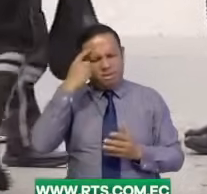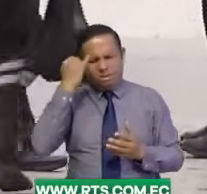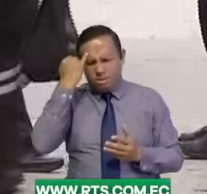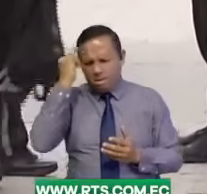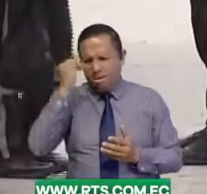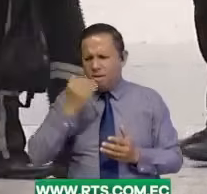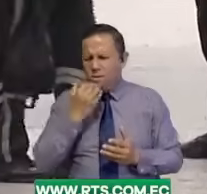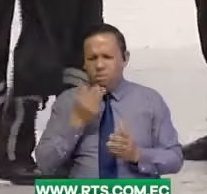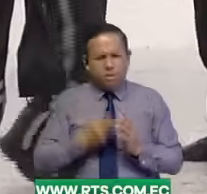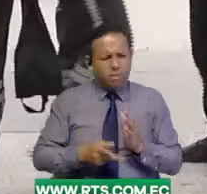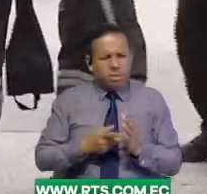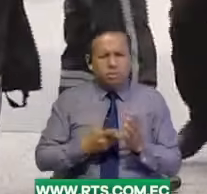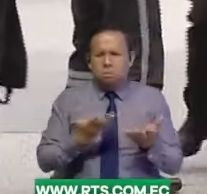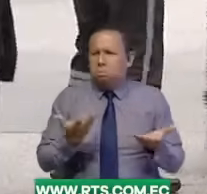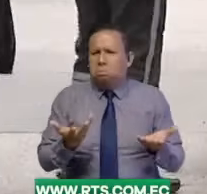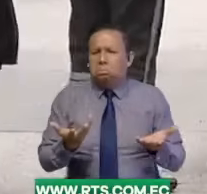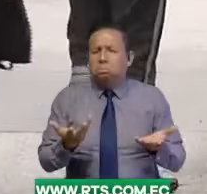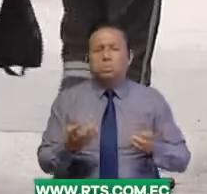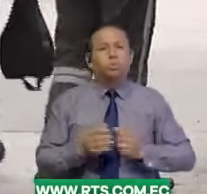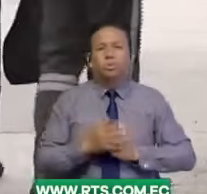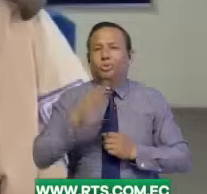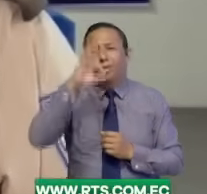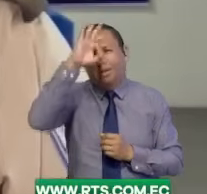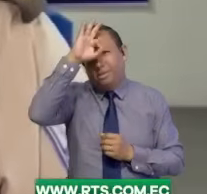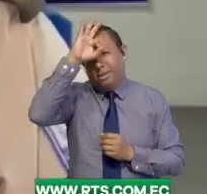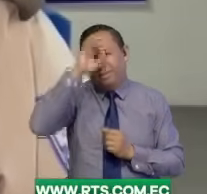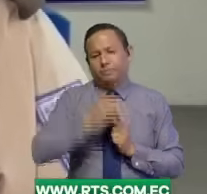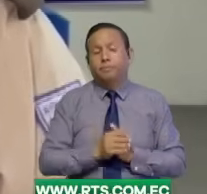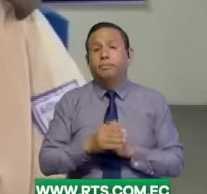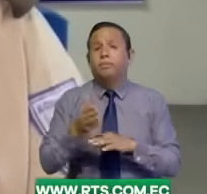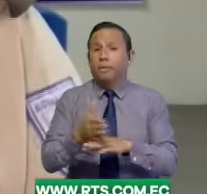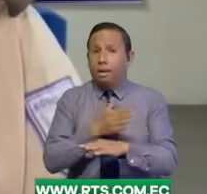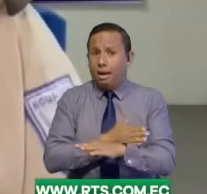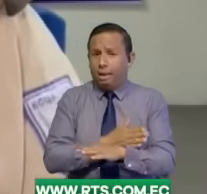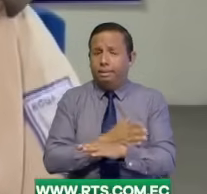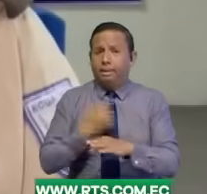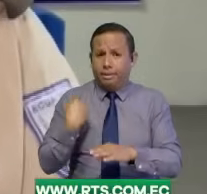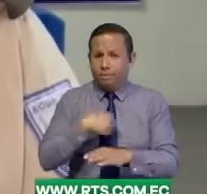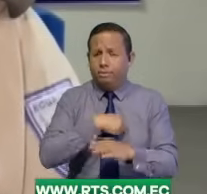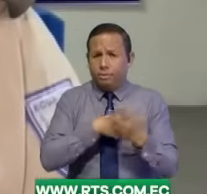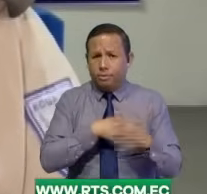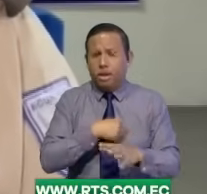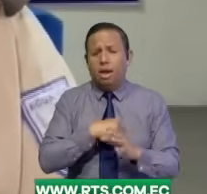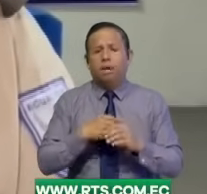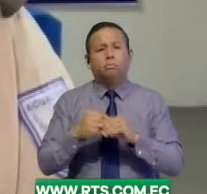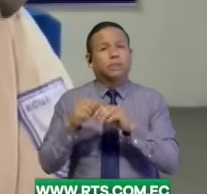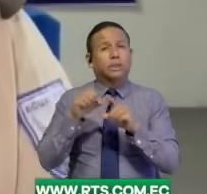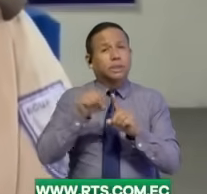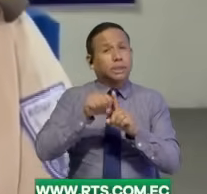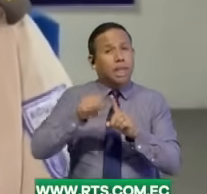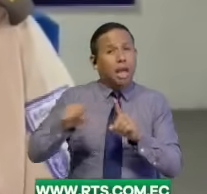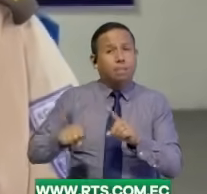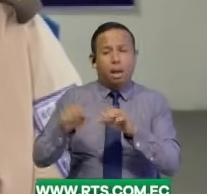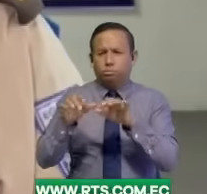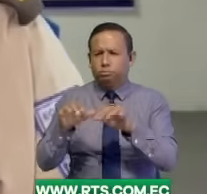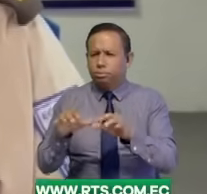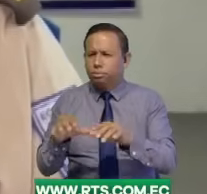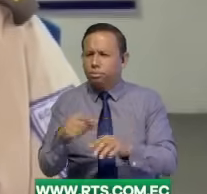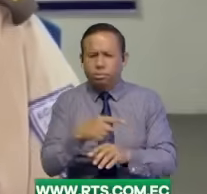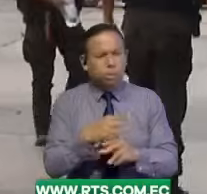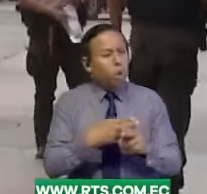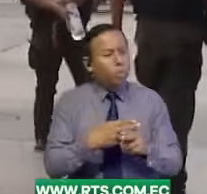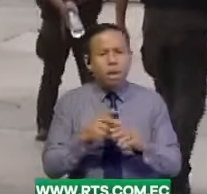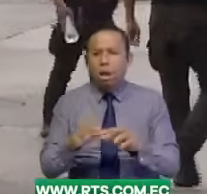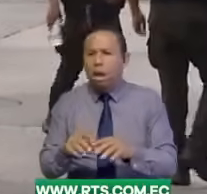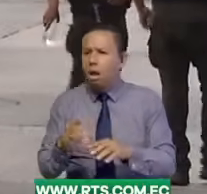este hecho violento. Lo que sí podemos indicar es que se revisó el sistema CIMNE, en donde el señor no tiene ningún tipo de antecedentes